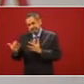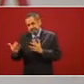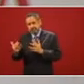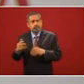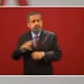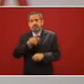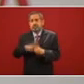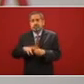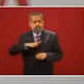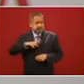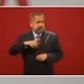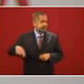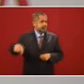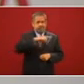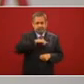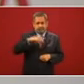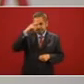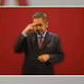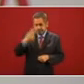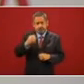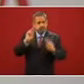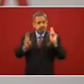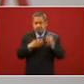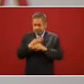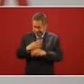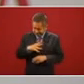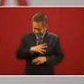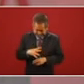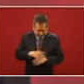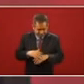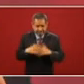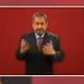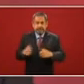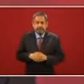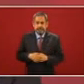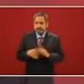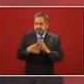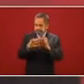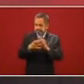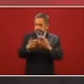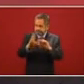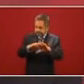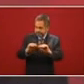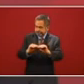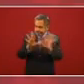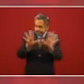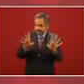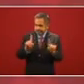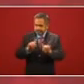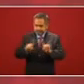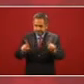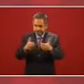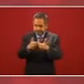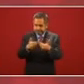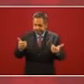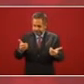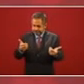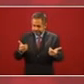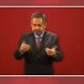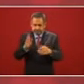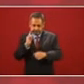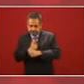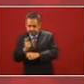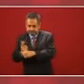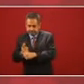la población en México y en todo el mundo. Entonces, distingamos claramente algunos atributos importantes de